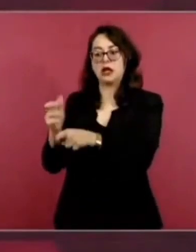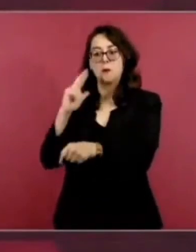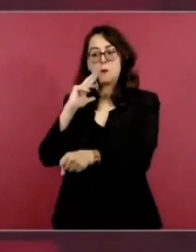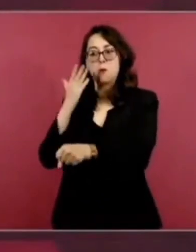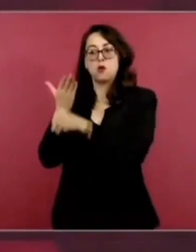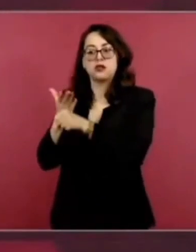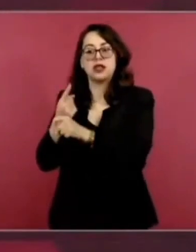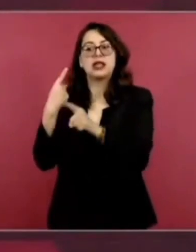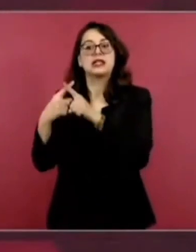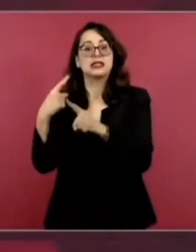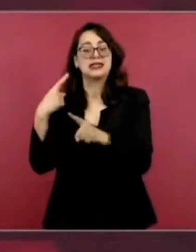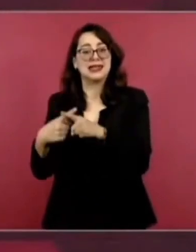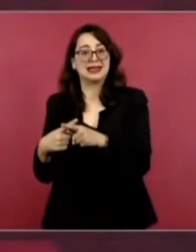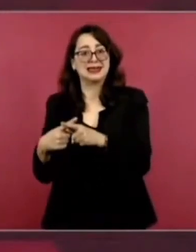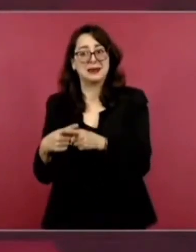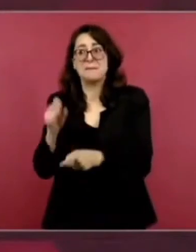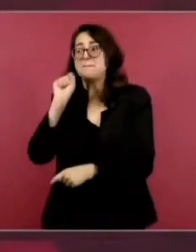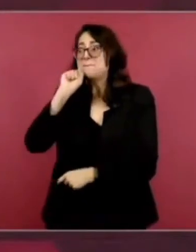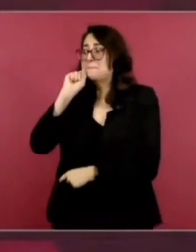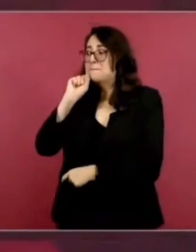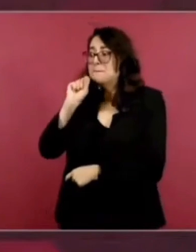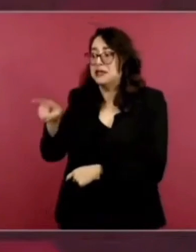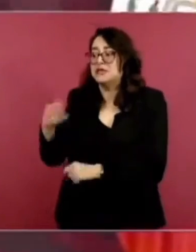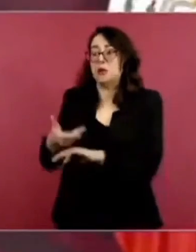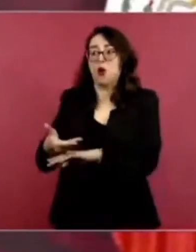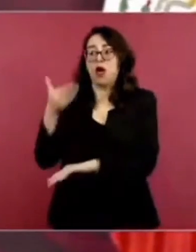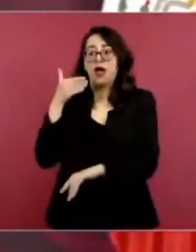más cercanos a García Luna.